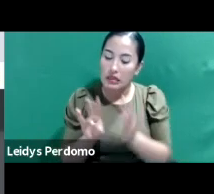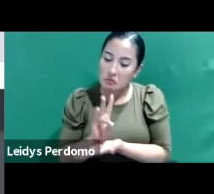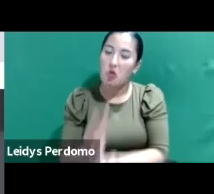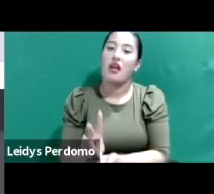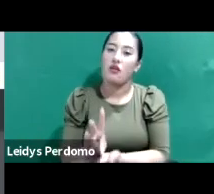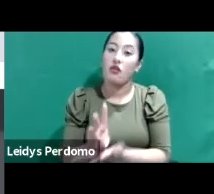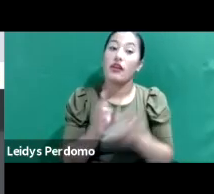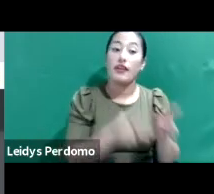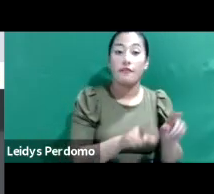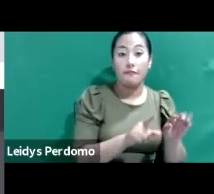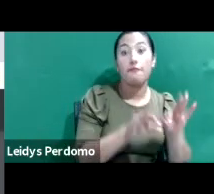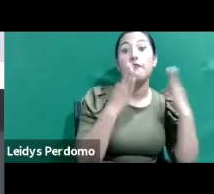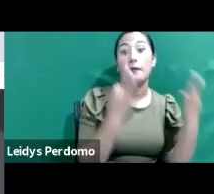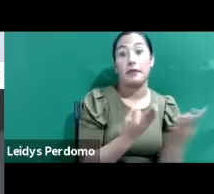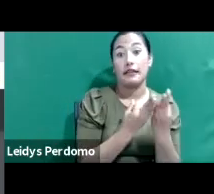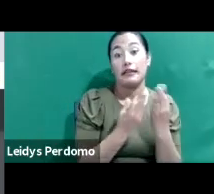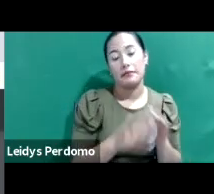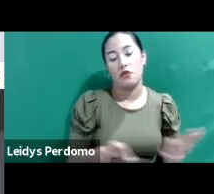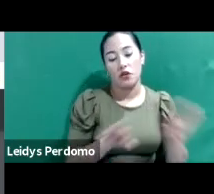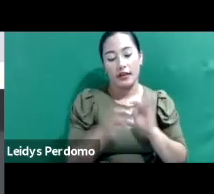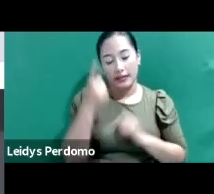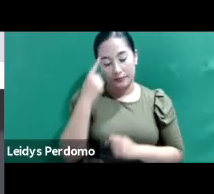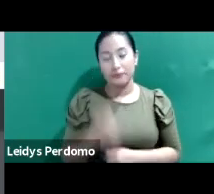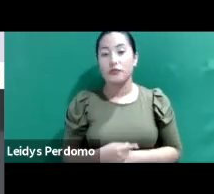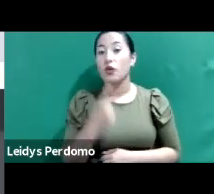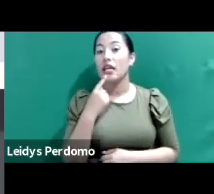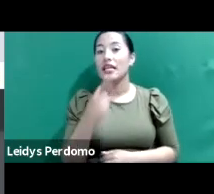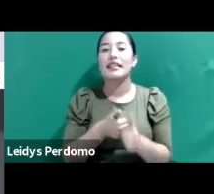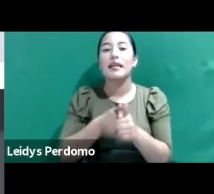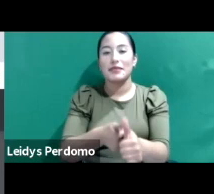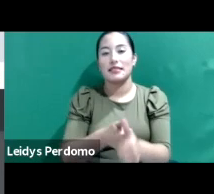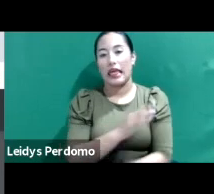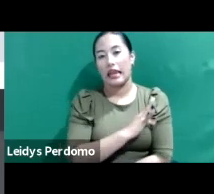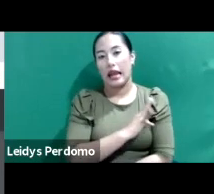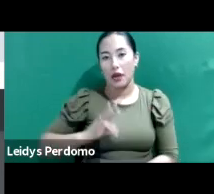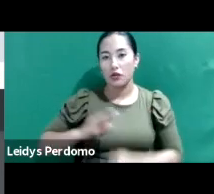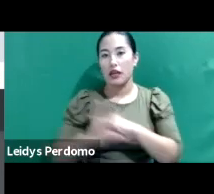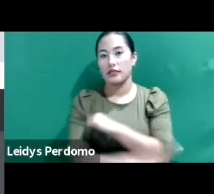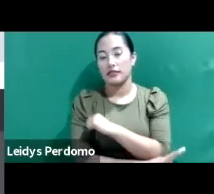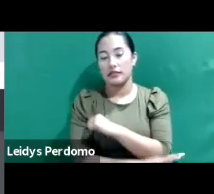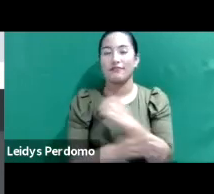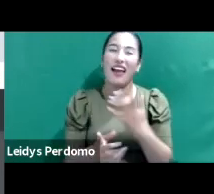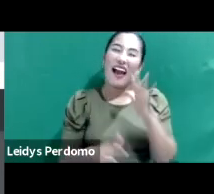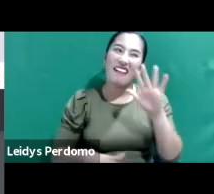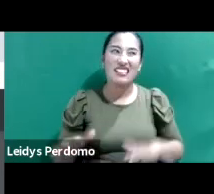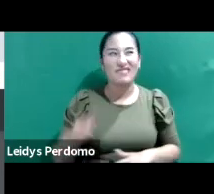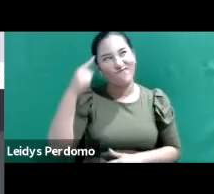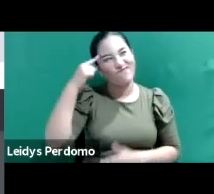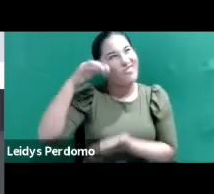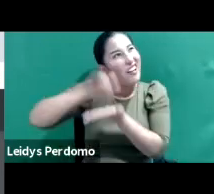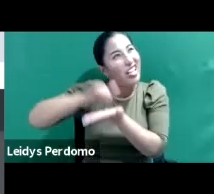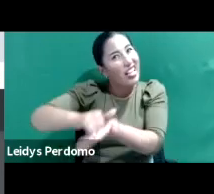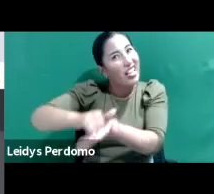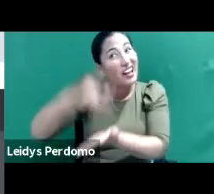importante y es, siempre cuando nosotros hablamos de intervenciones terapéuticas también tenemos todavía ese tabú, esa, a ir a